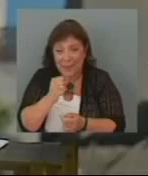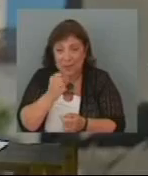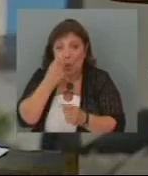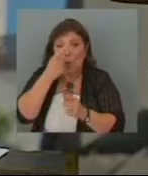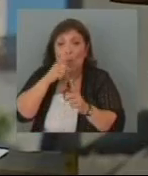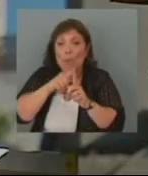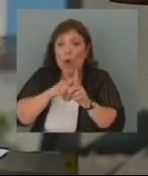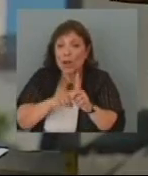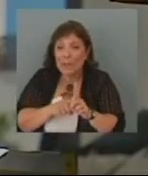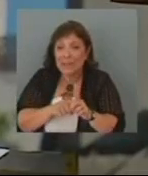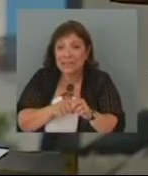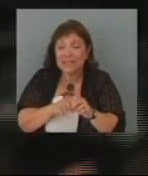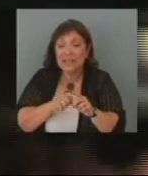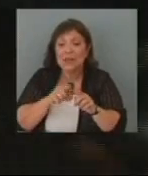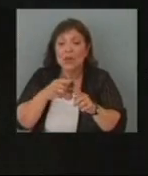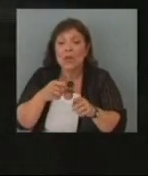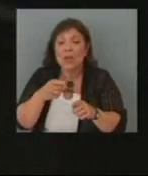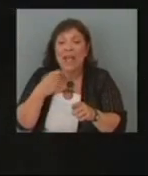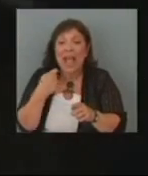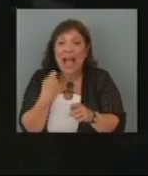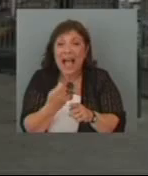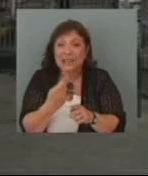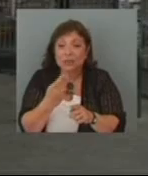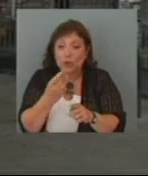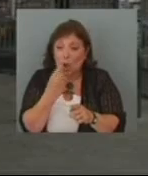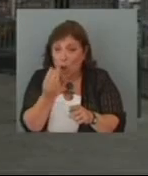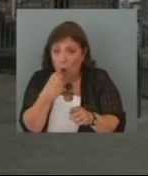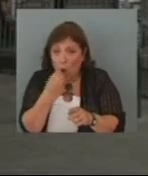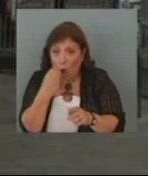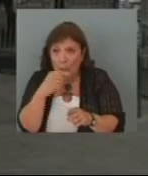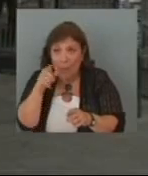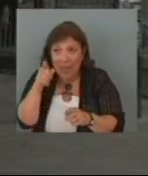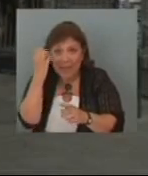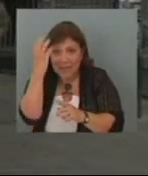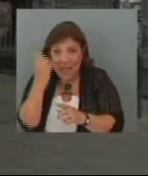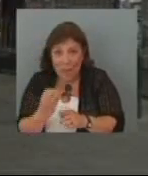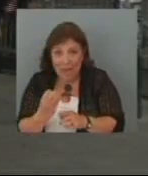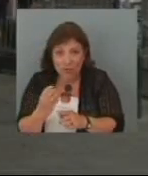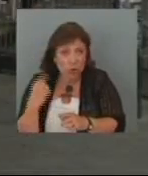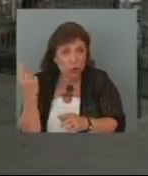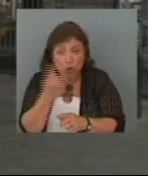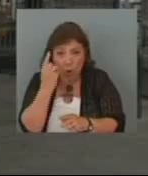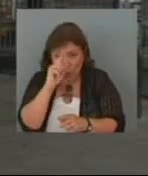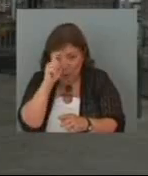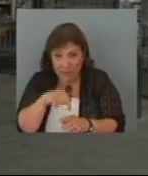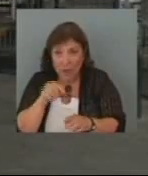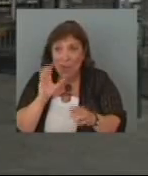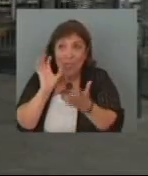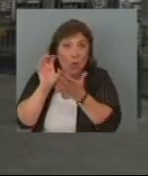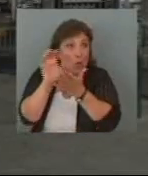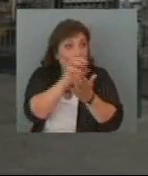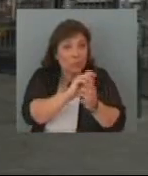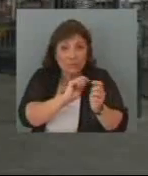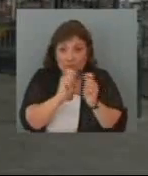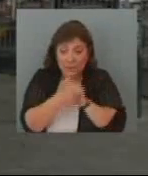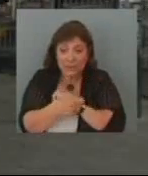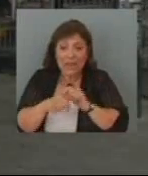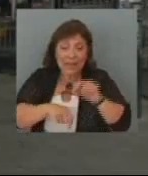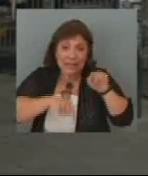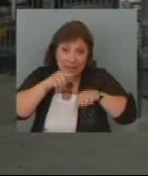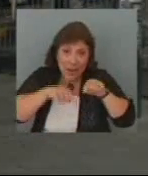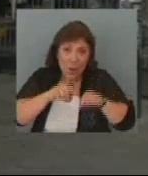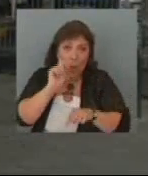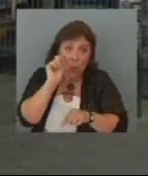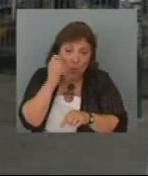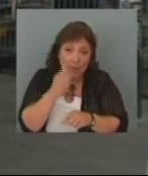en el consumo de los semáforos de todo Montevideo. Y bueno, cuando terminemos de instalarla, haremos las gestiones, por supuesto,